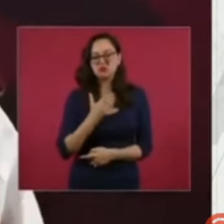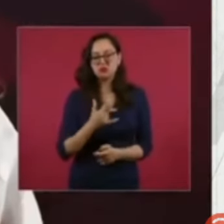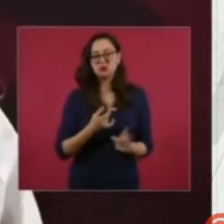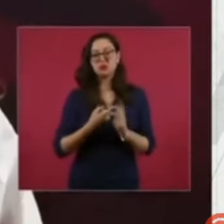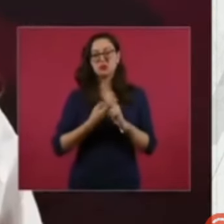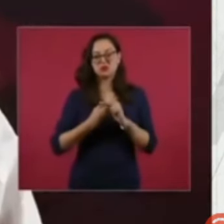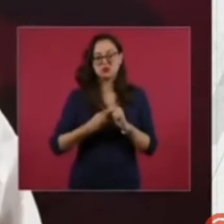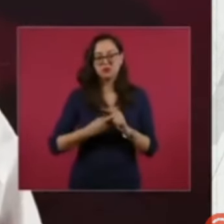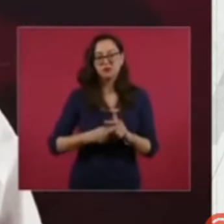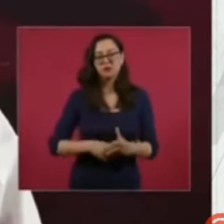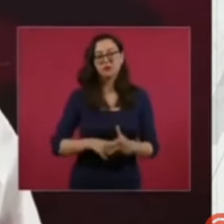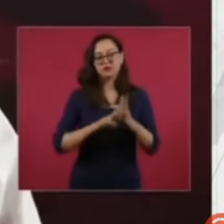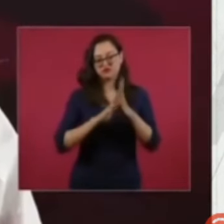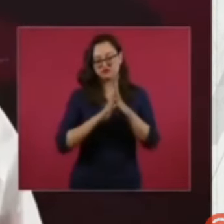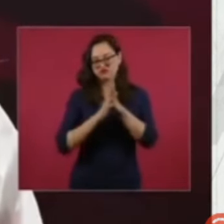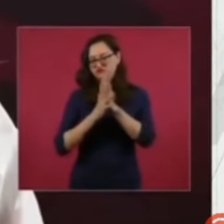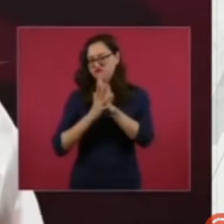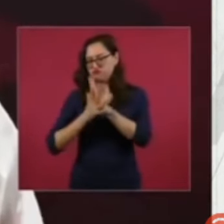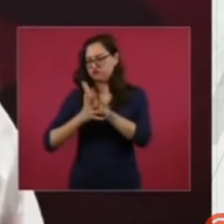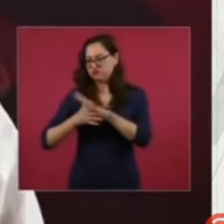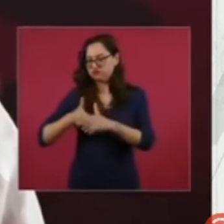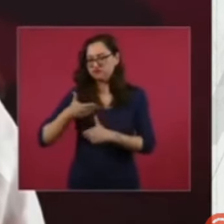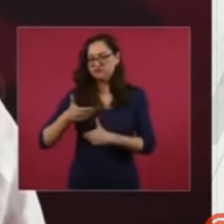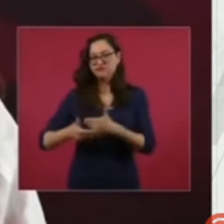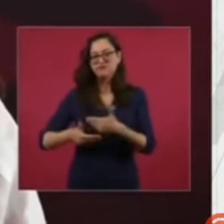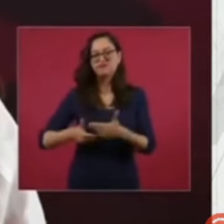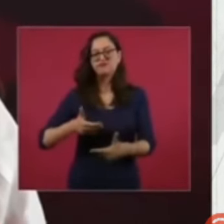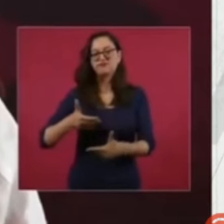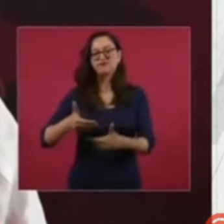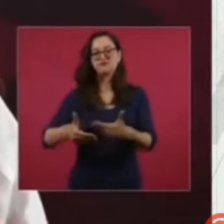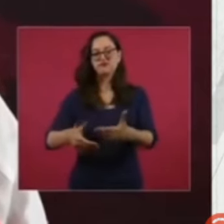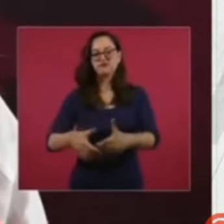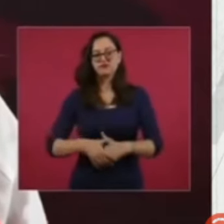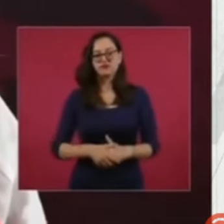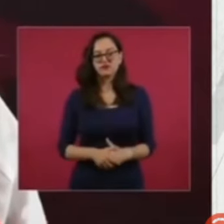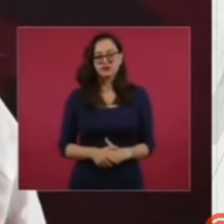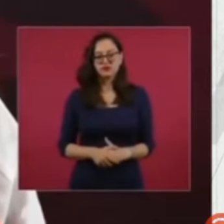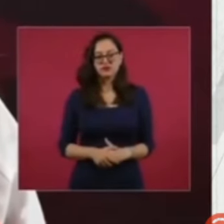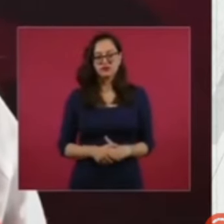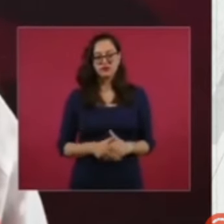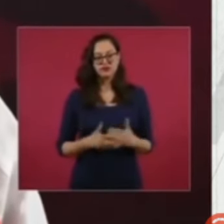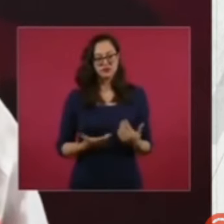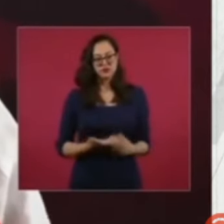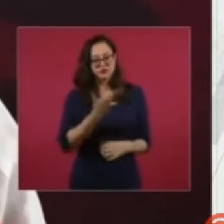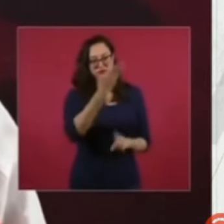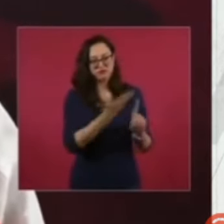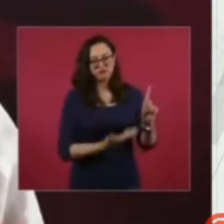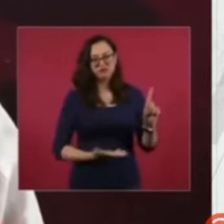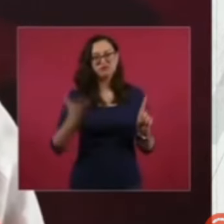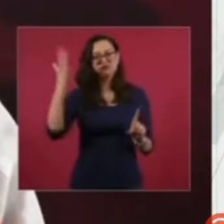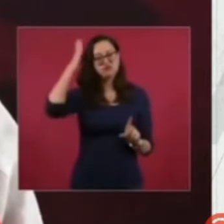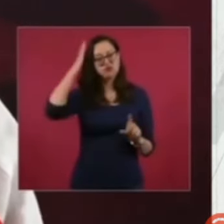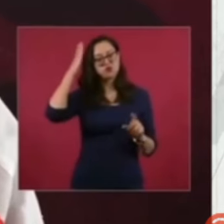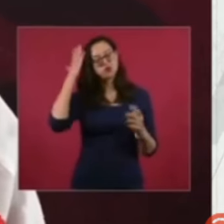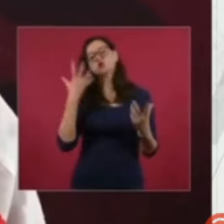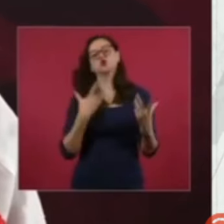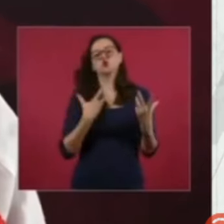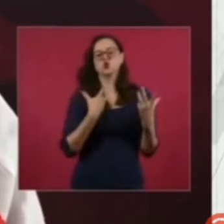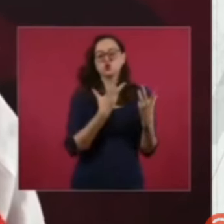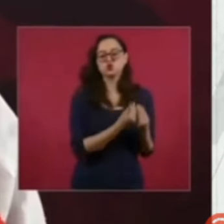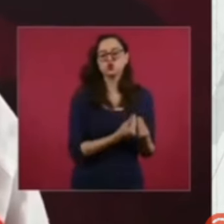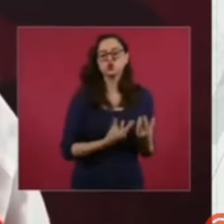llevó a cabo junto con el primer mandatario escalamos riscos enfrentamos tormentas Hasta que el esfuerzo empezó a